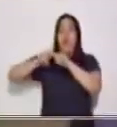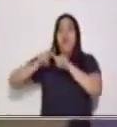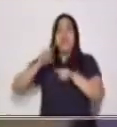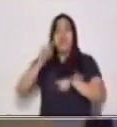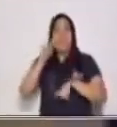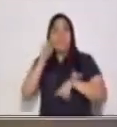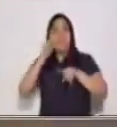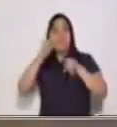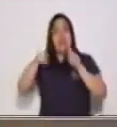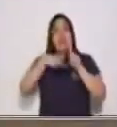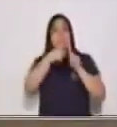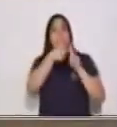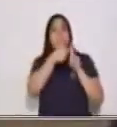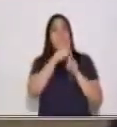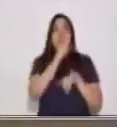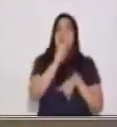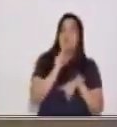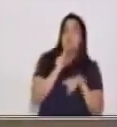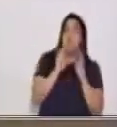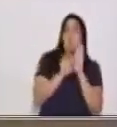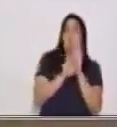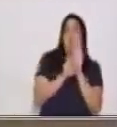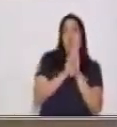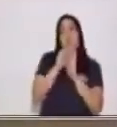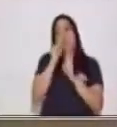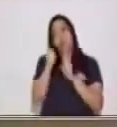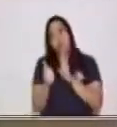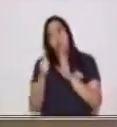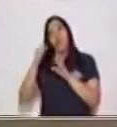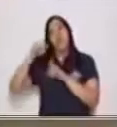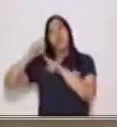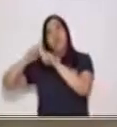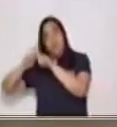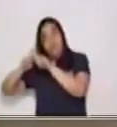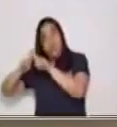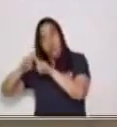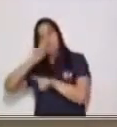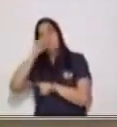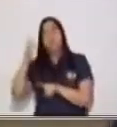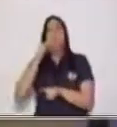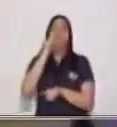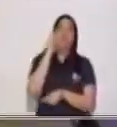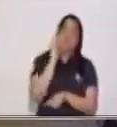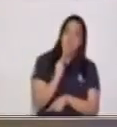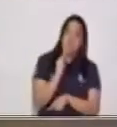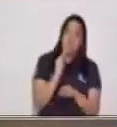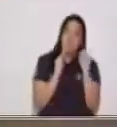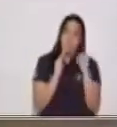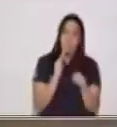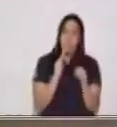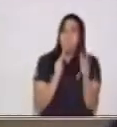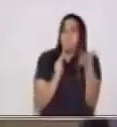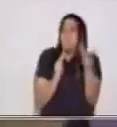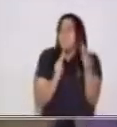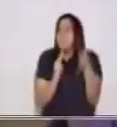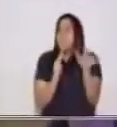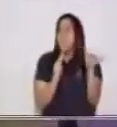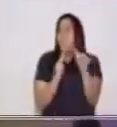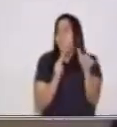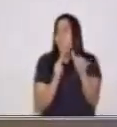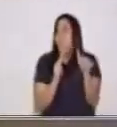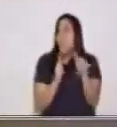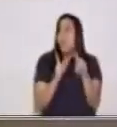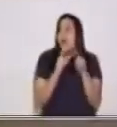números distintos. Uno va a ser x y el otro va a ser y. Ahora algo muy parecido.